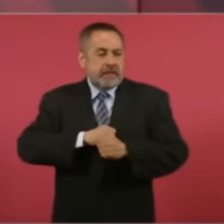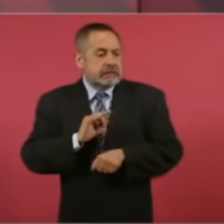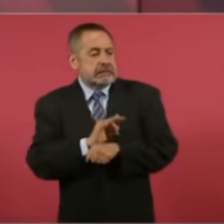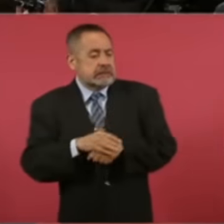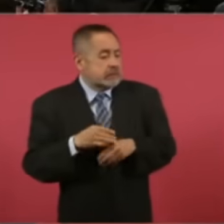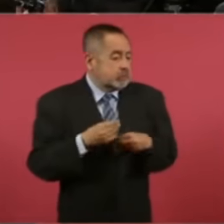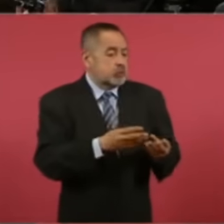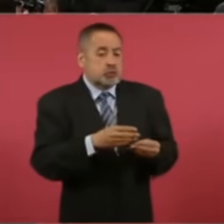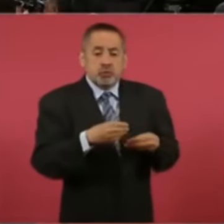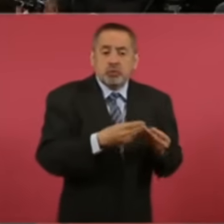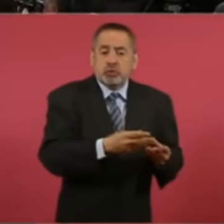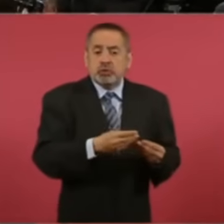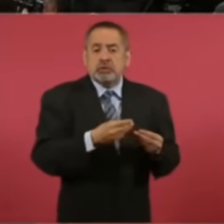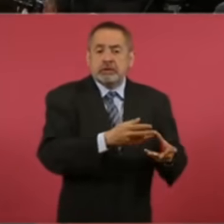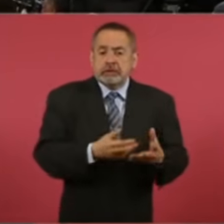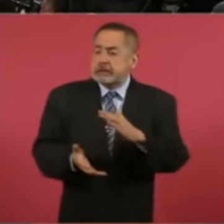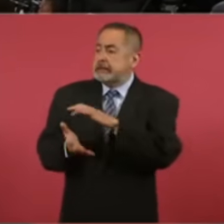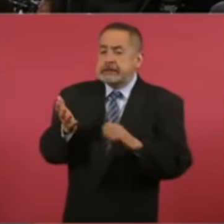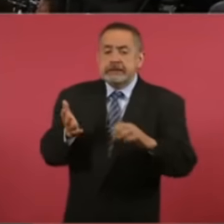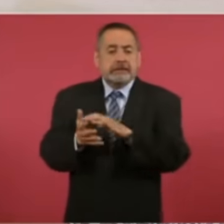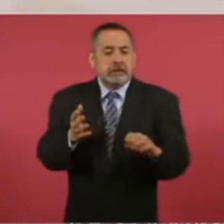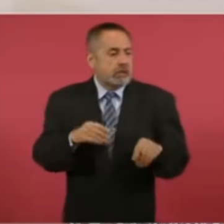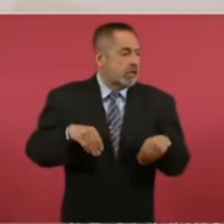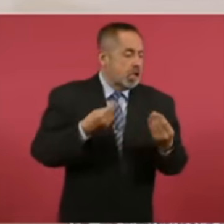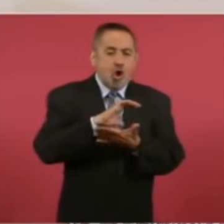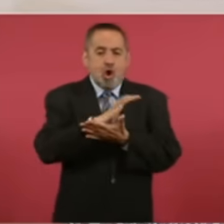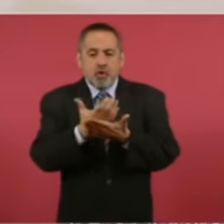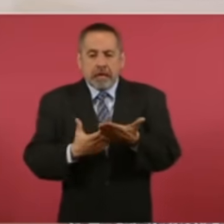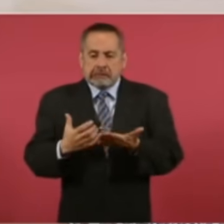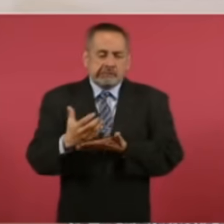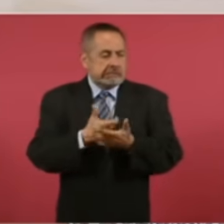influyentismo para obtener contratos jugosos,